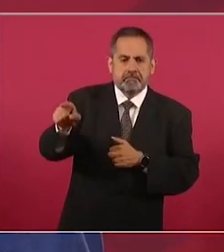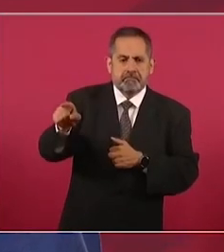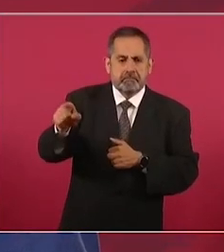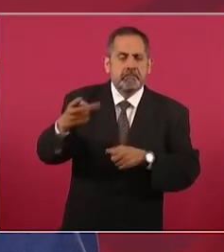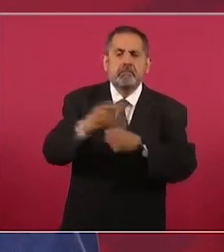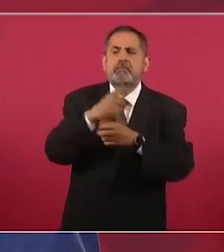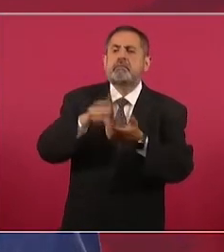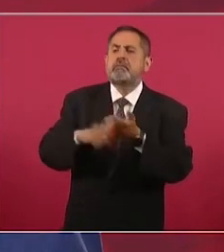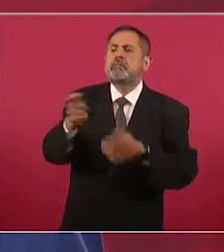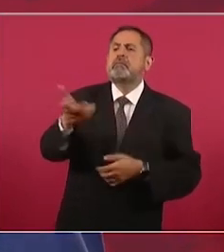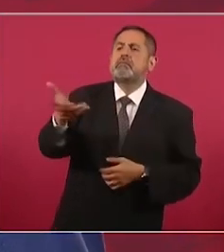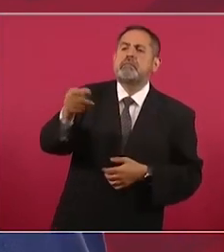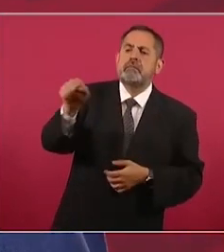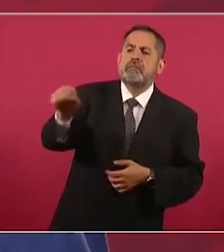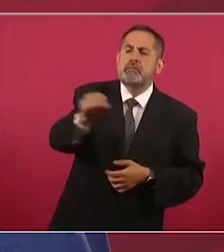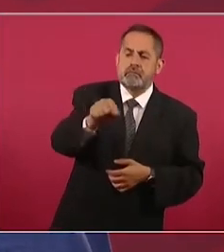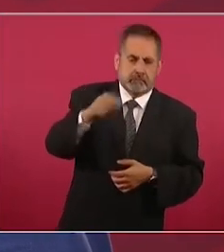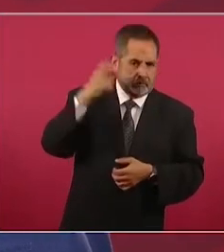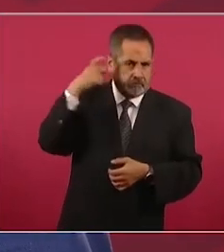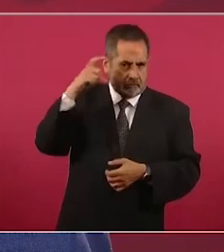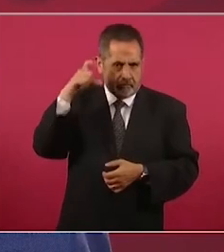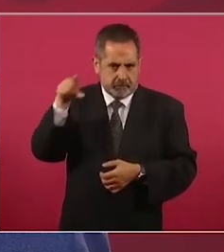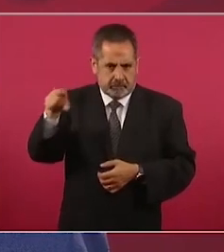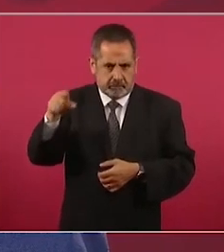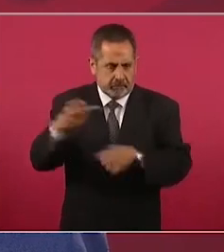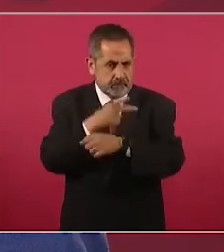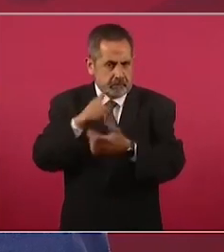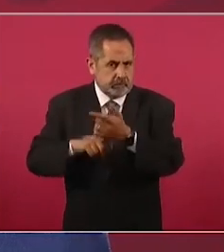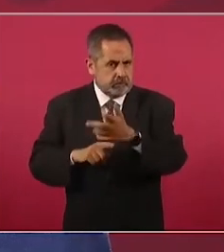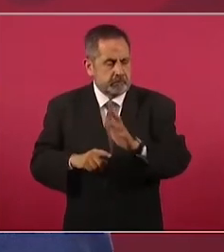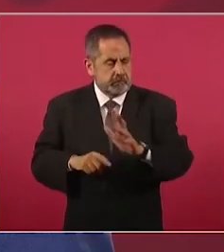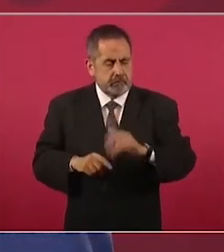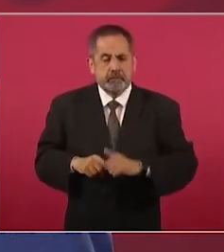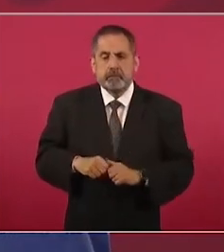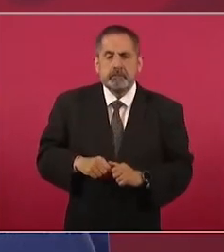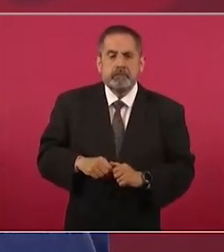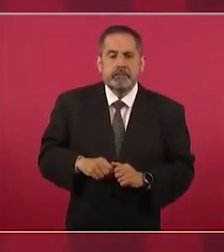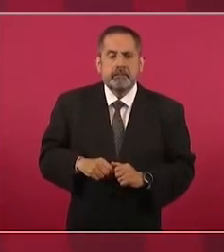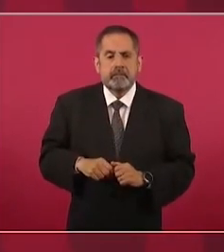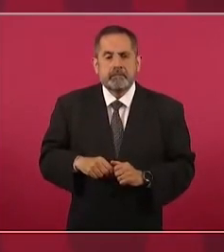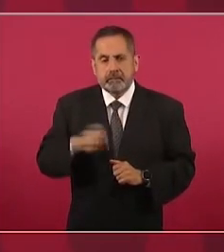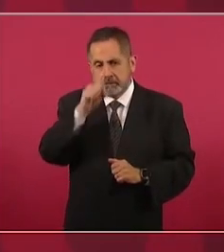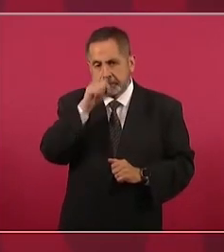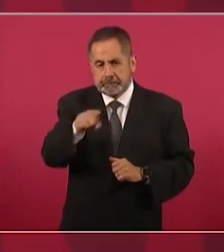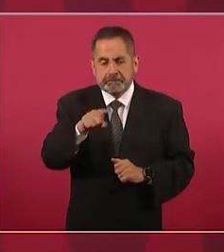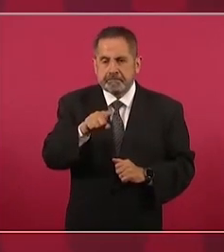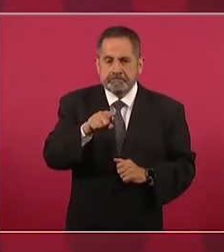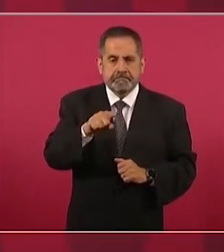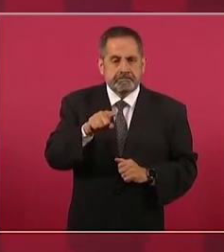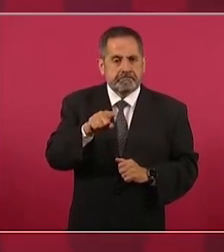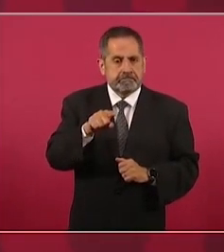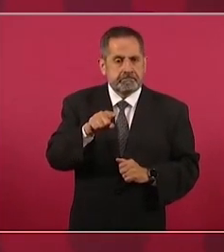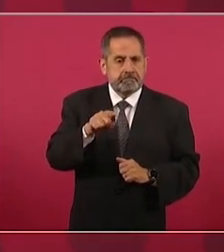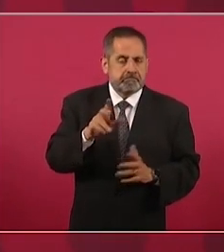lo que se está haciendo en Querétaro y enviar